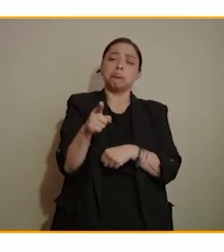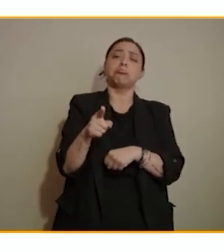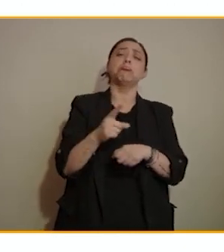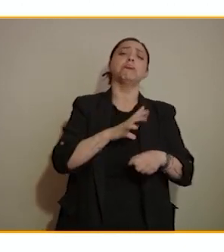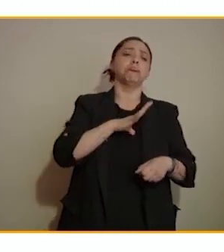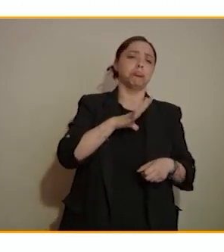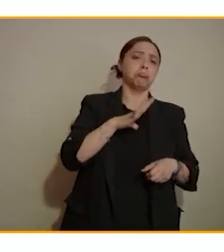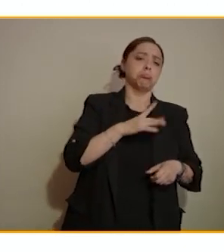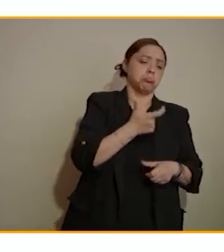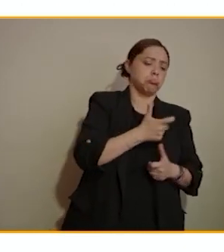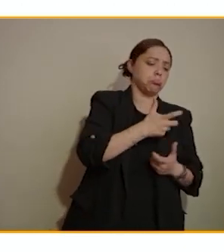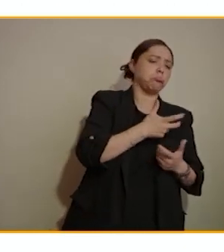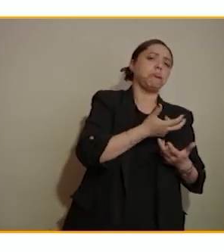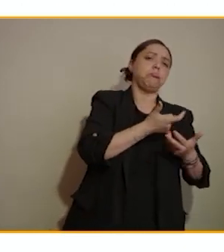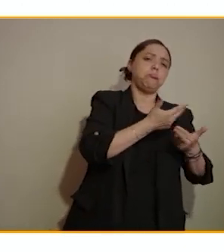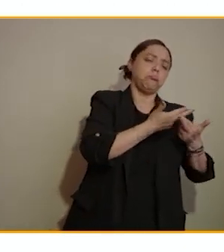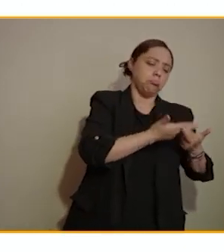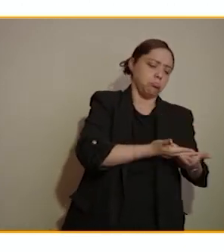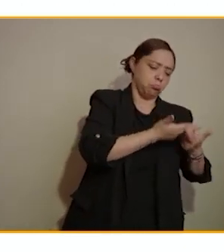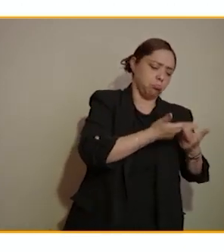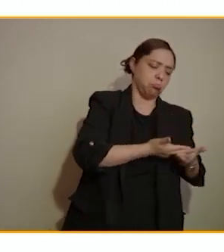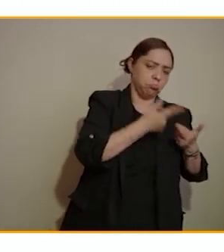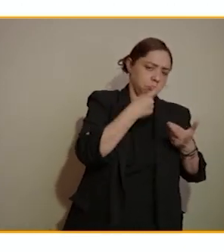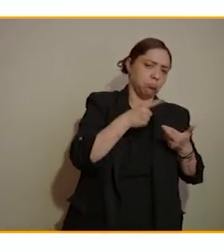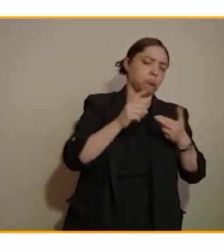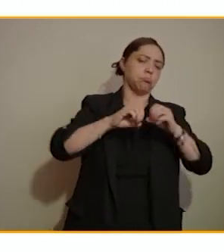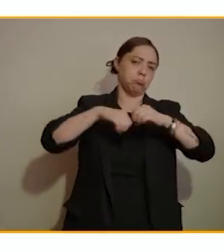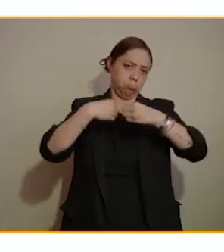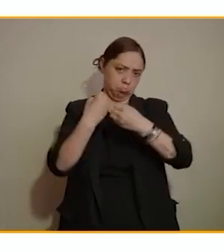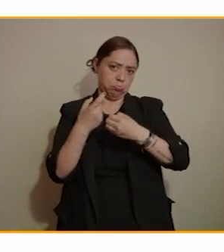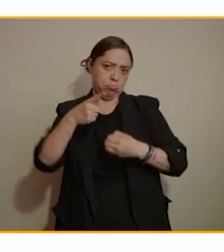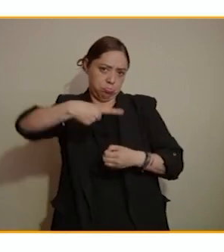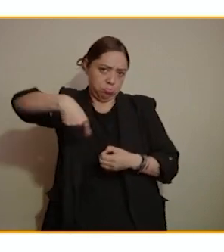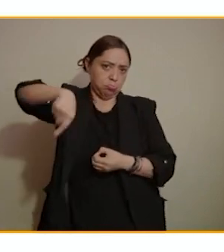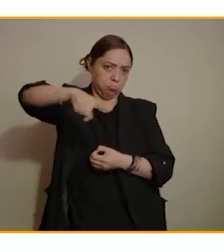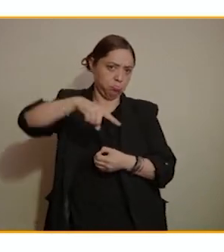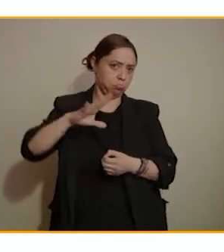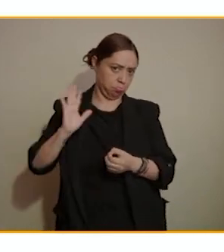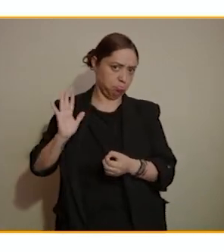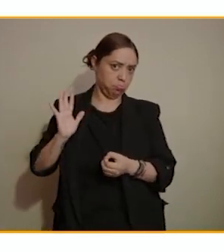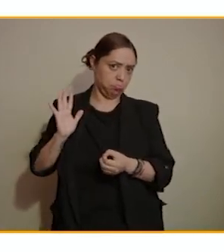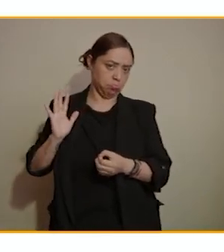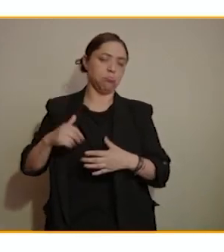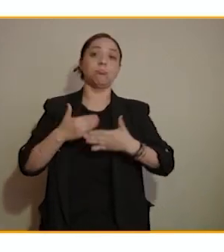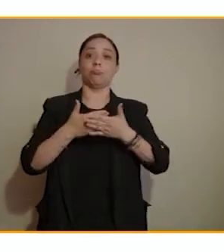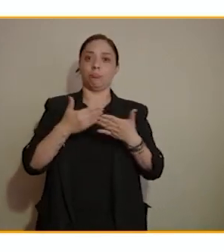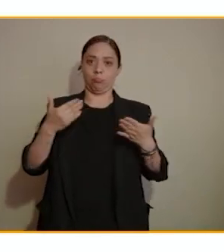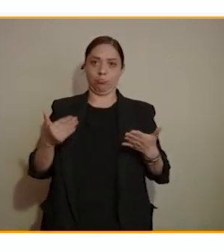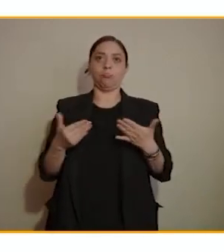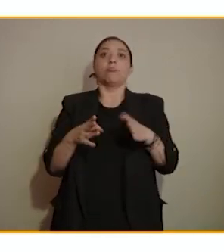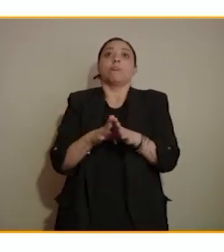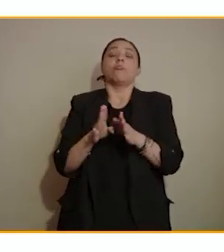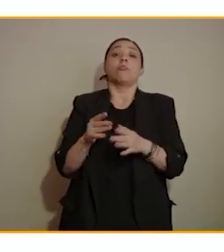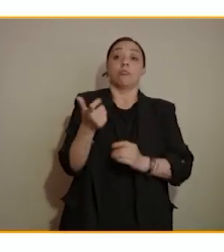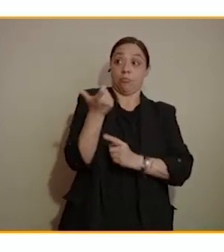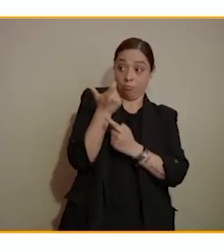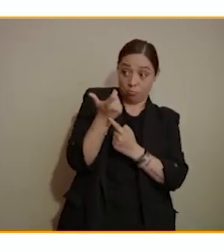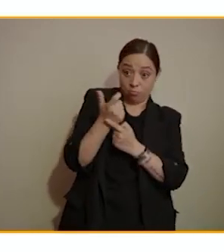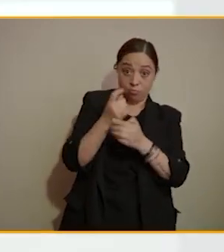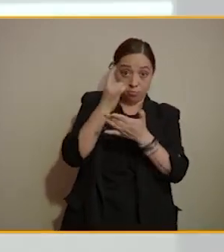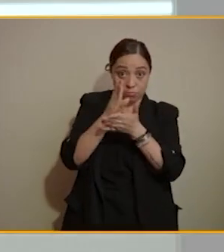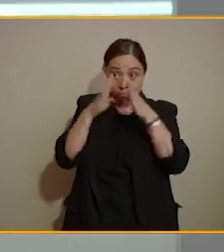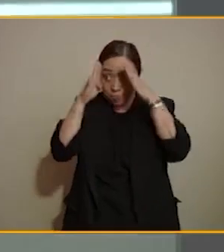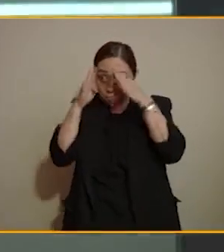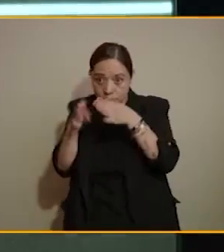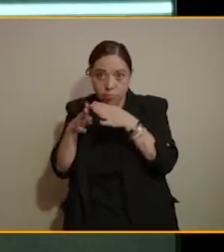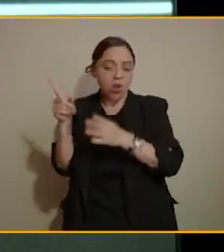ellos puedan incorporar otro tipo de soluciones a su organización, ¿cierto? Ahora, no todo se trata de lana, también se trata